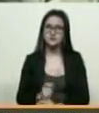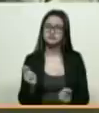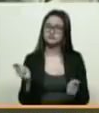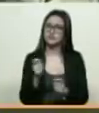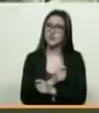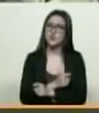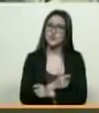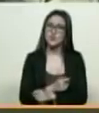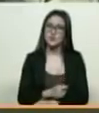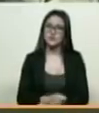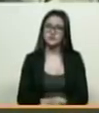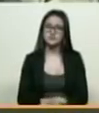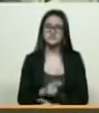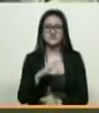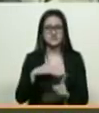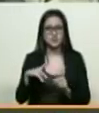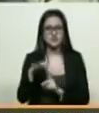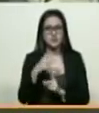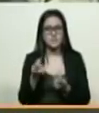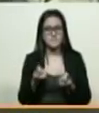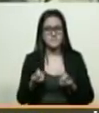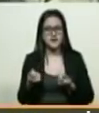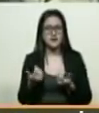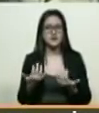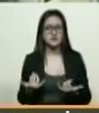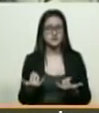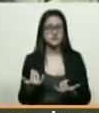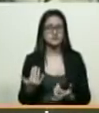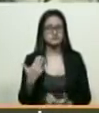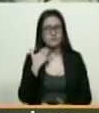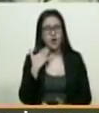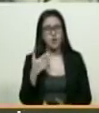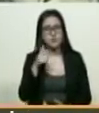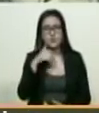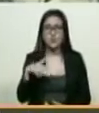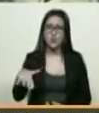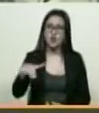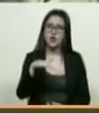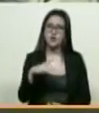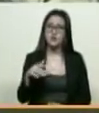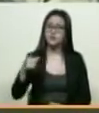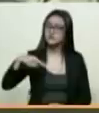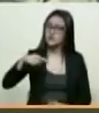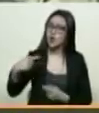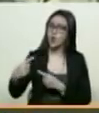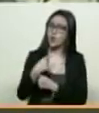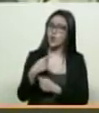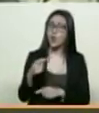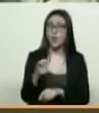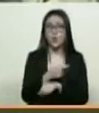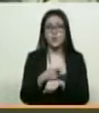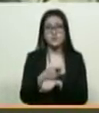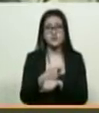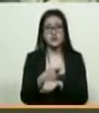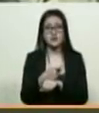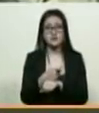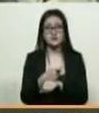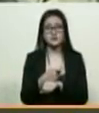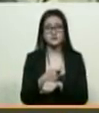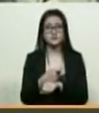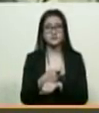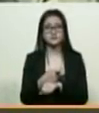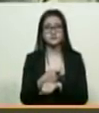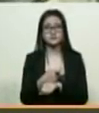revertir esta situación de los precios que le hace mucho daño al pueblo. Nosotros estamos obligados como gobierno, estamos